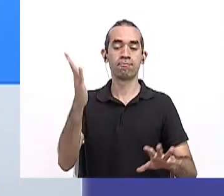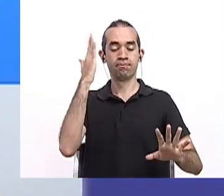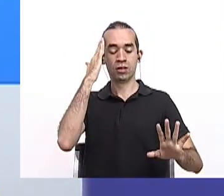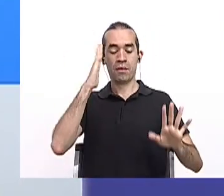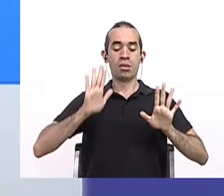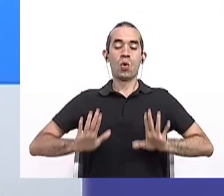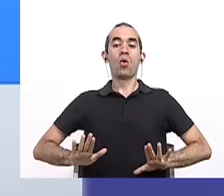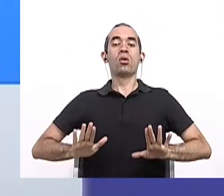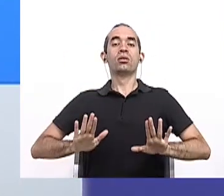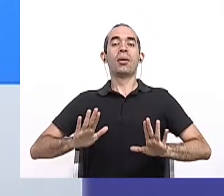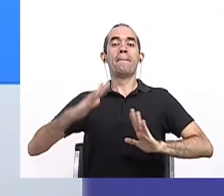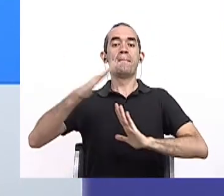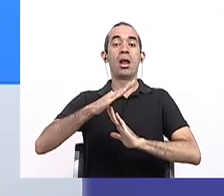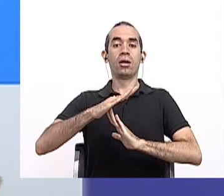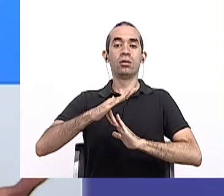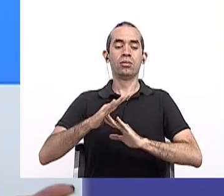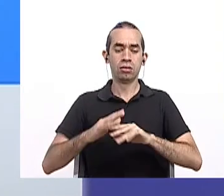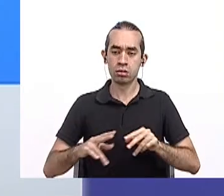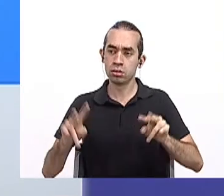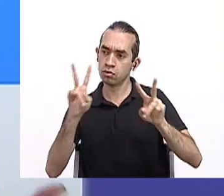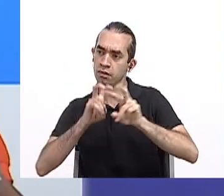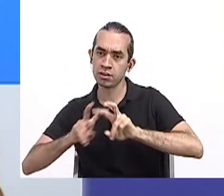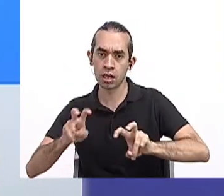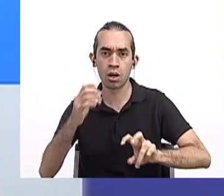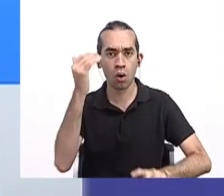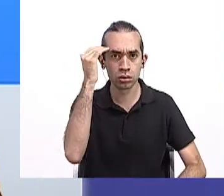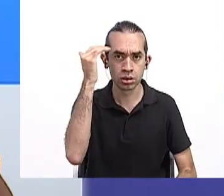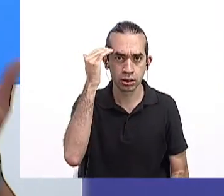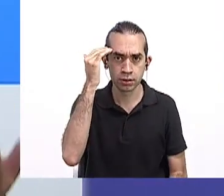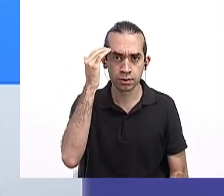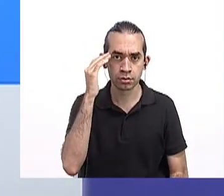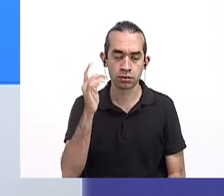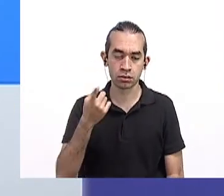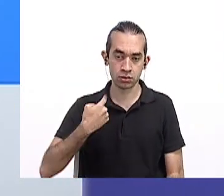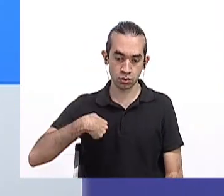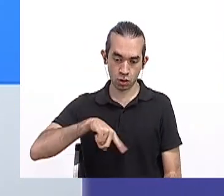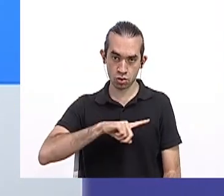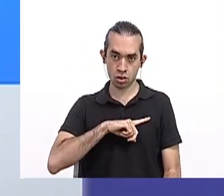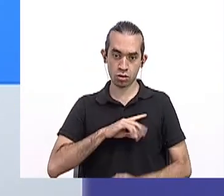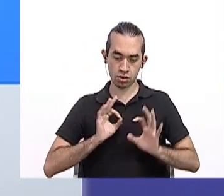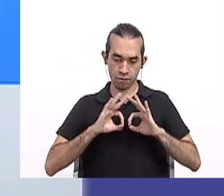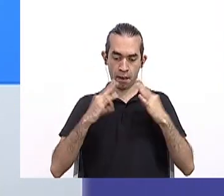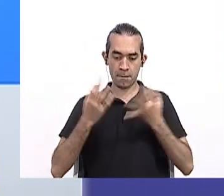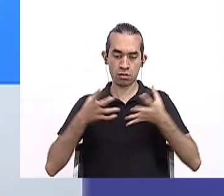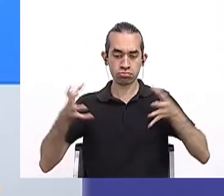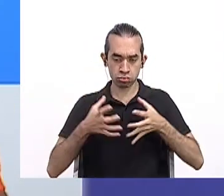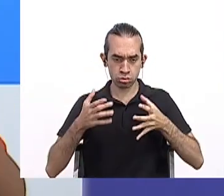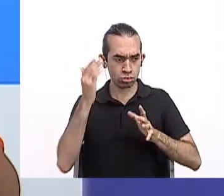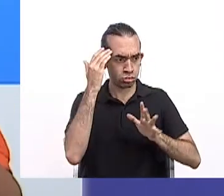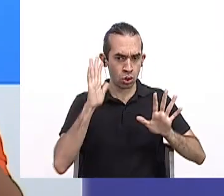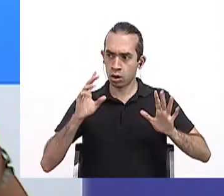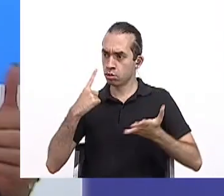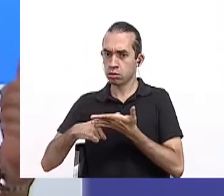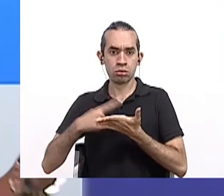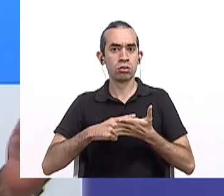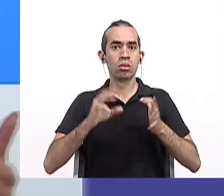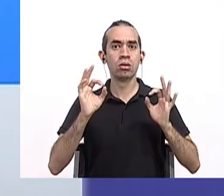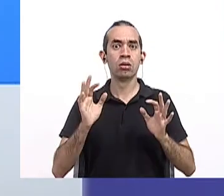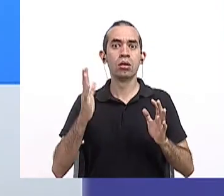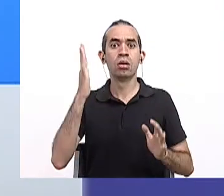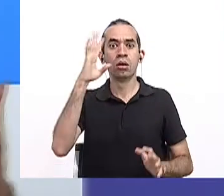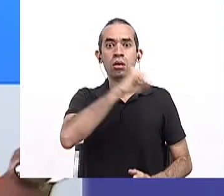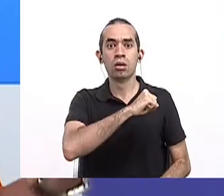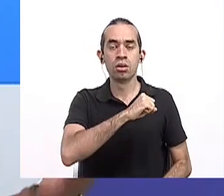detenernos y revisar hacer conciencia nosotros y nuestras familias recordemos que todos estos